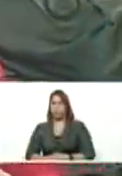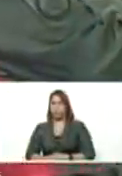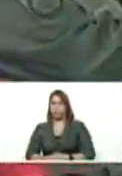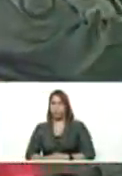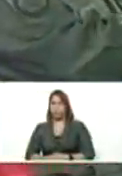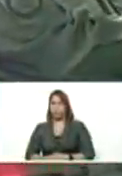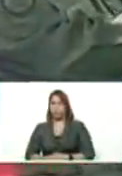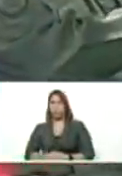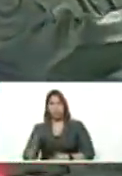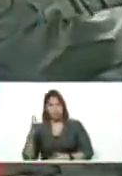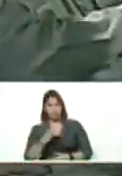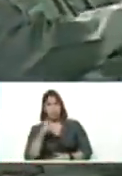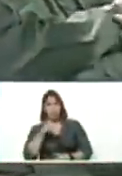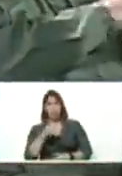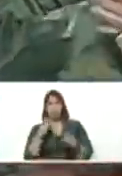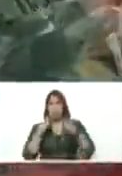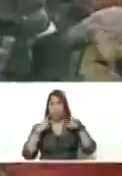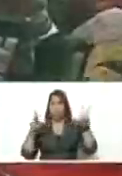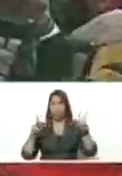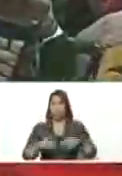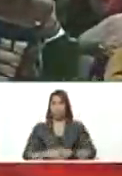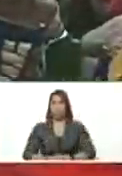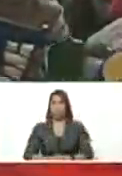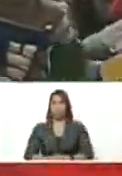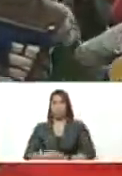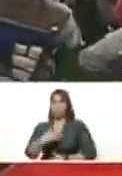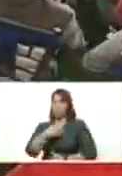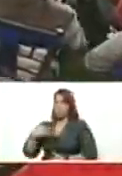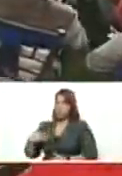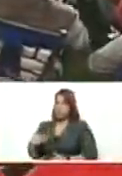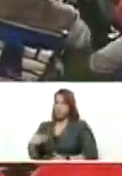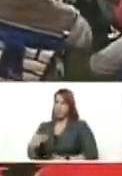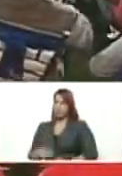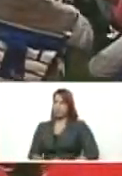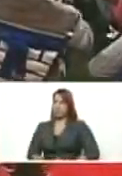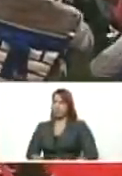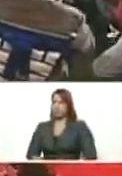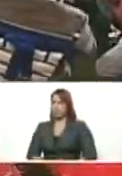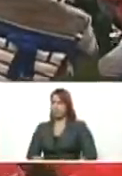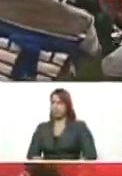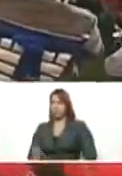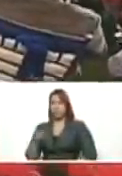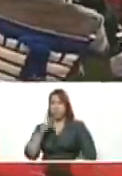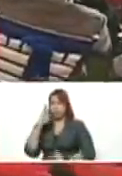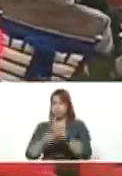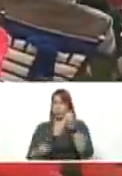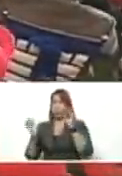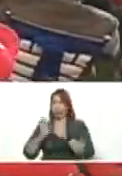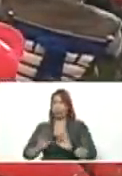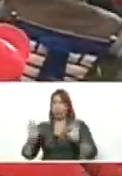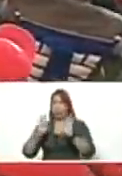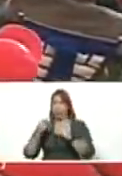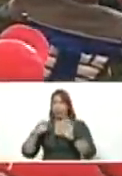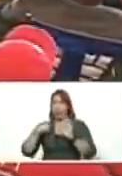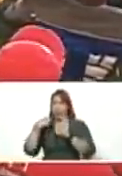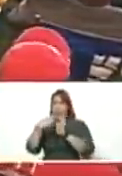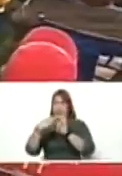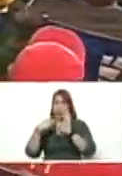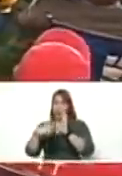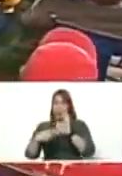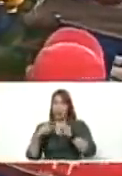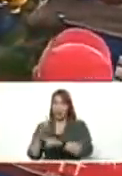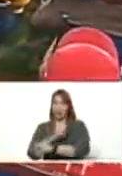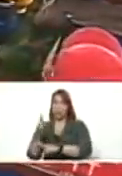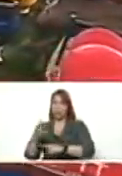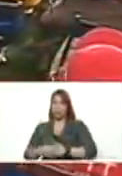Traíste tu público, mira. Y quiero, para que no se me escape nada, yo lo voy a leer rapidito,